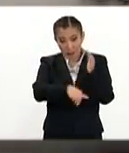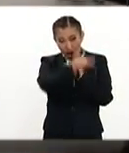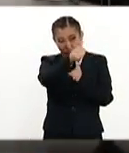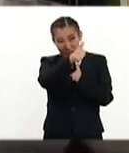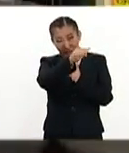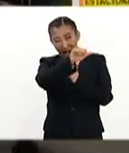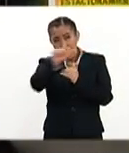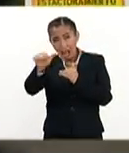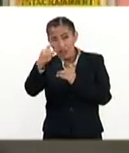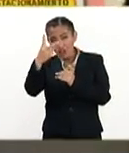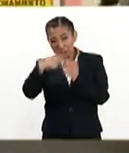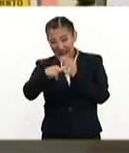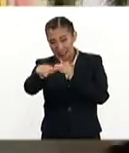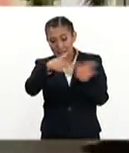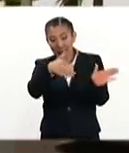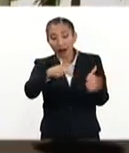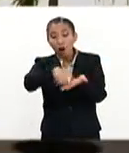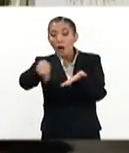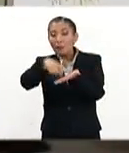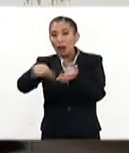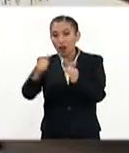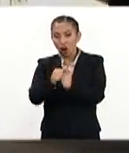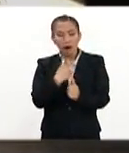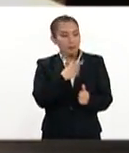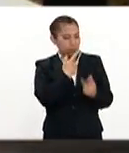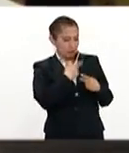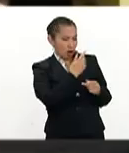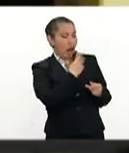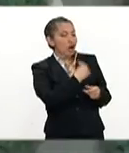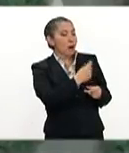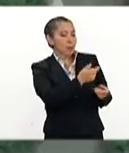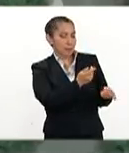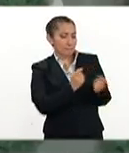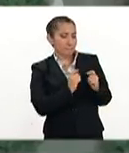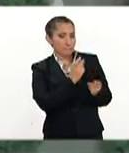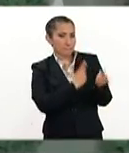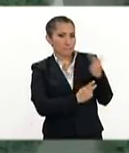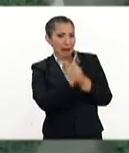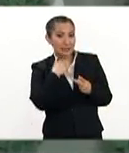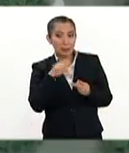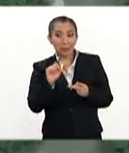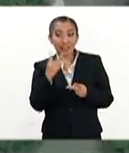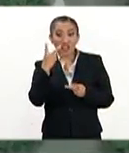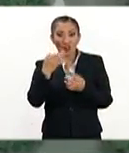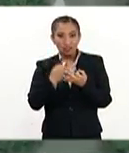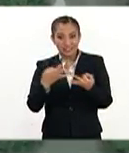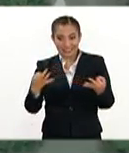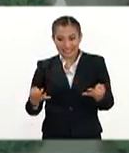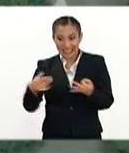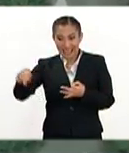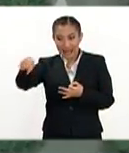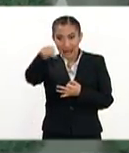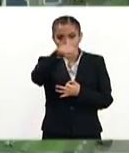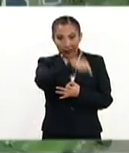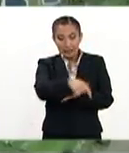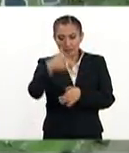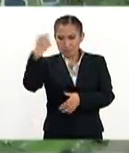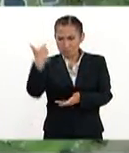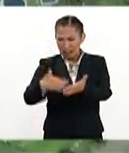y 2016 para comprar, a través de prestanombres, 22 predios a precios por debajo de los reales,